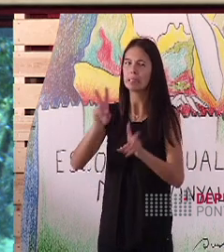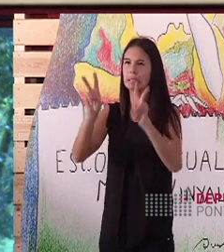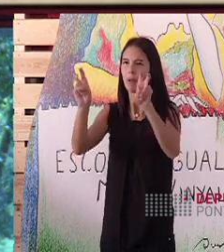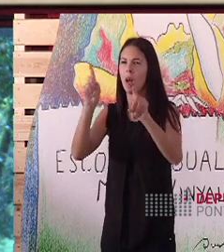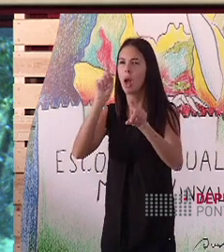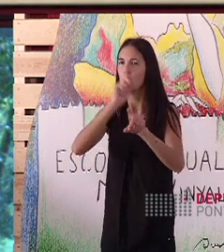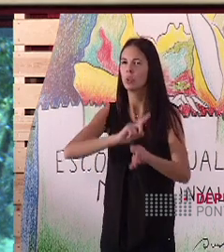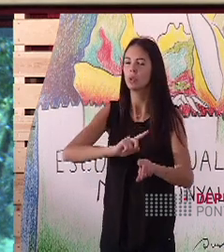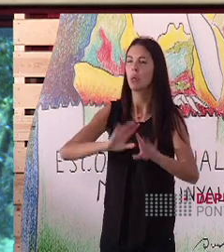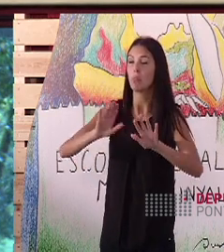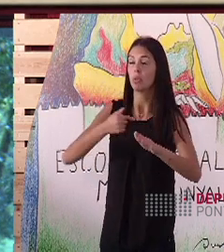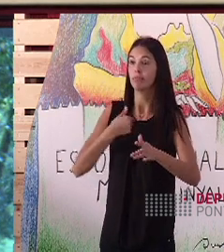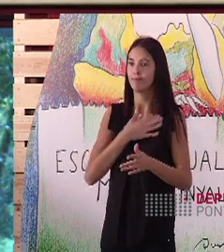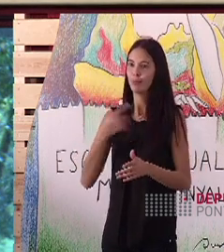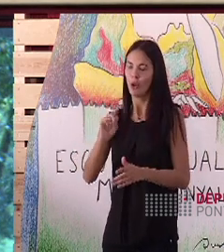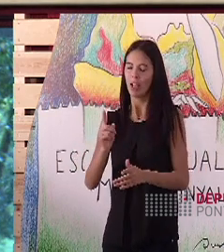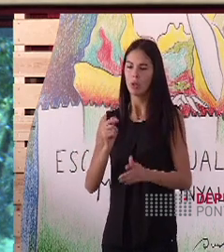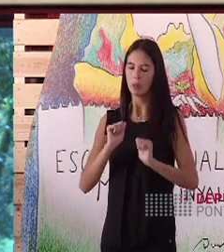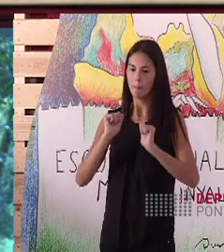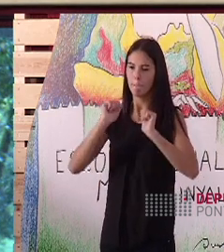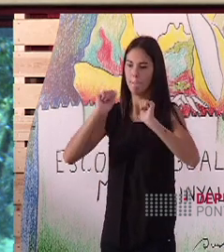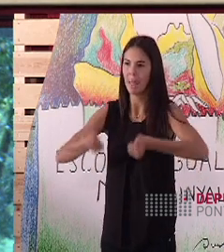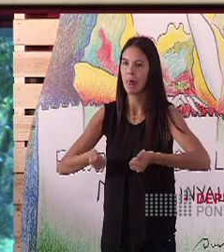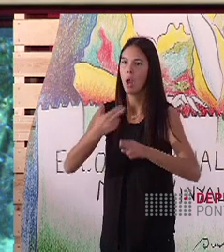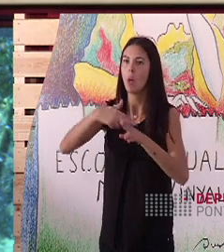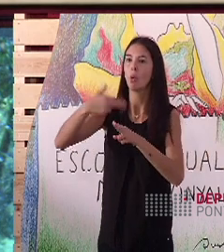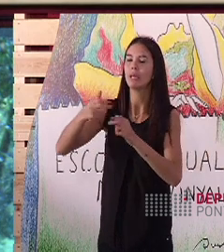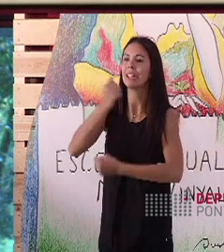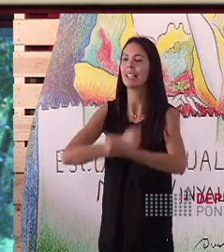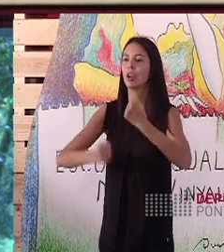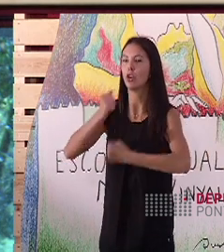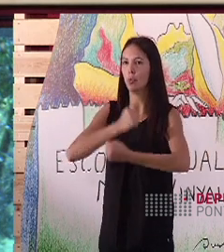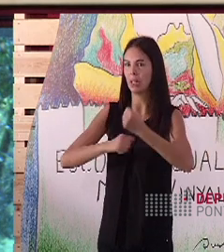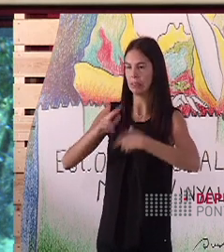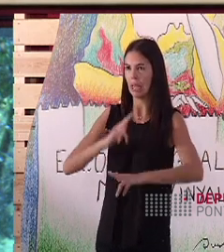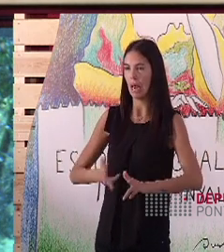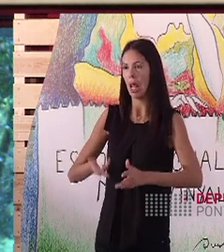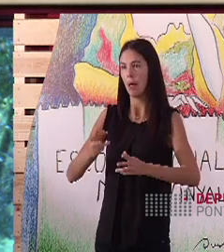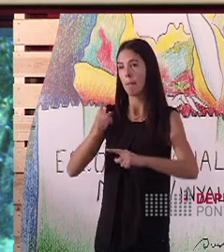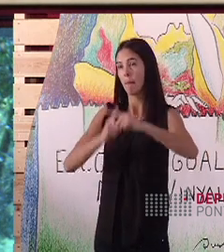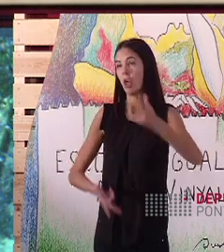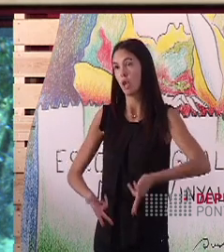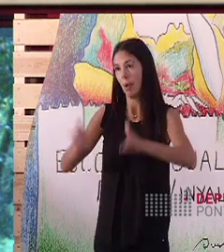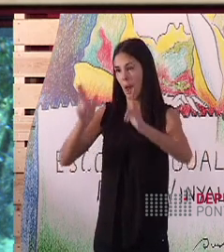prostitución, pero sin pretenderlo. Cuando me puse a trabajar sobre políticas económicas neoliberales, me encontré con la